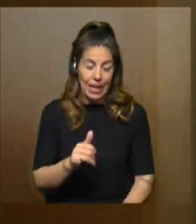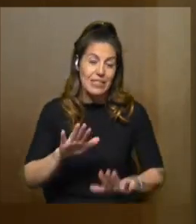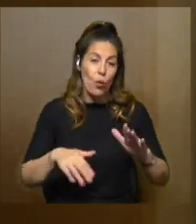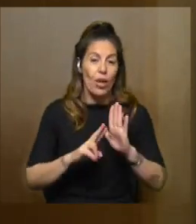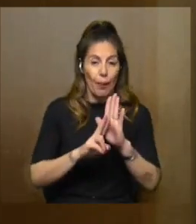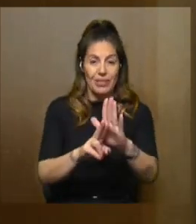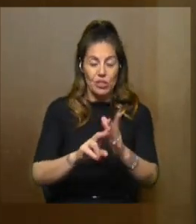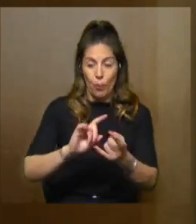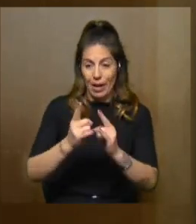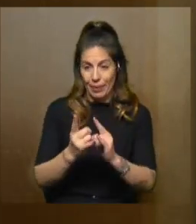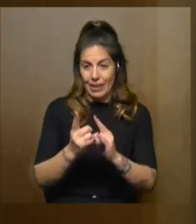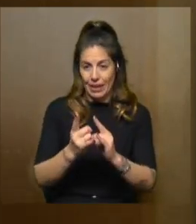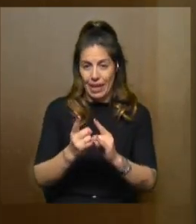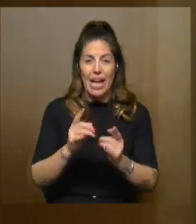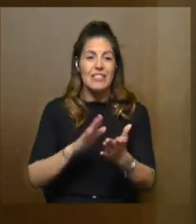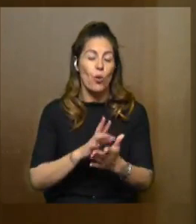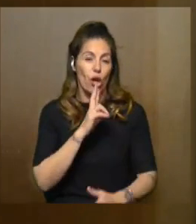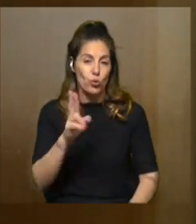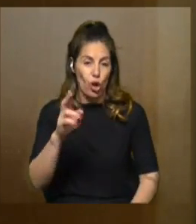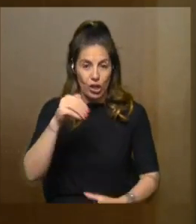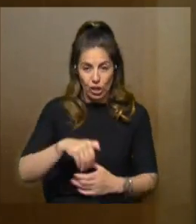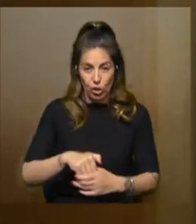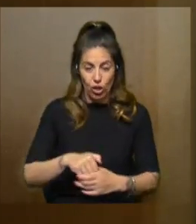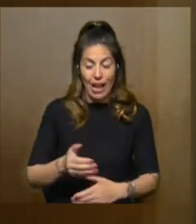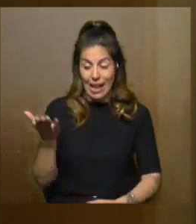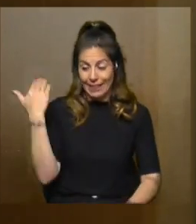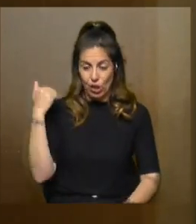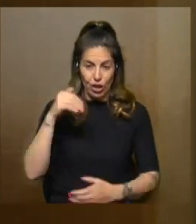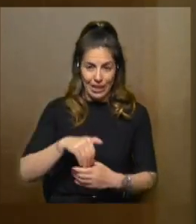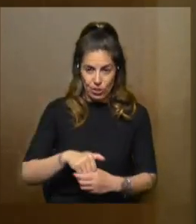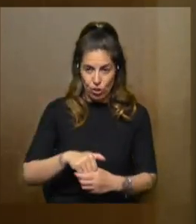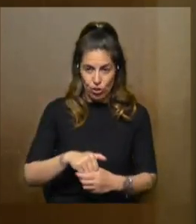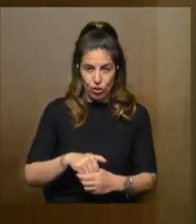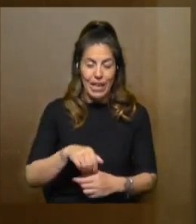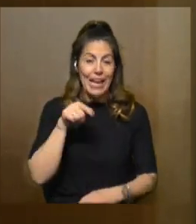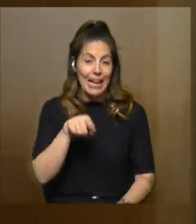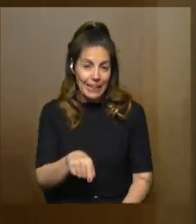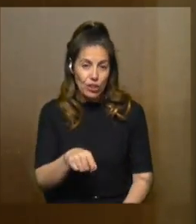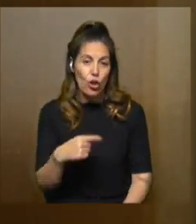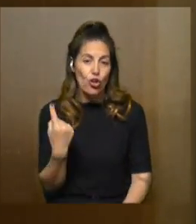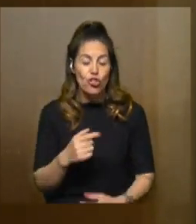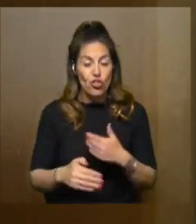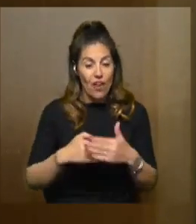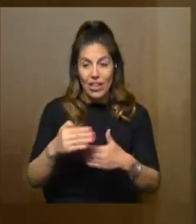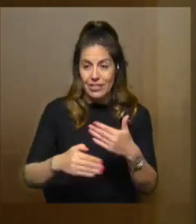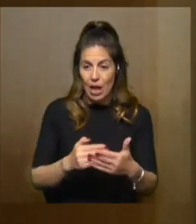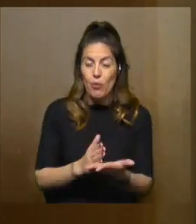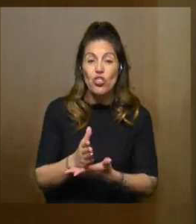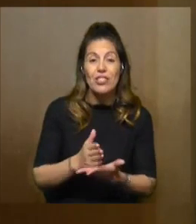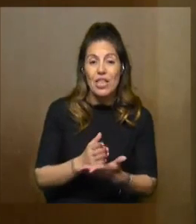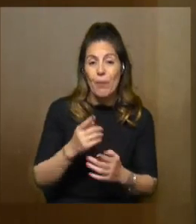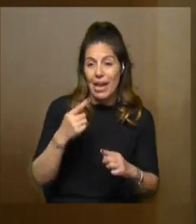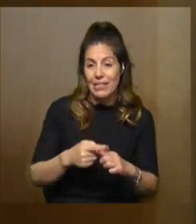representación parlamentaria que tengan y según el resultado electoral de la anterior elección. En esto nosotros avanzamos siempre y cuando